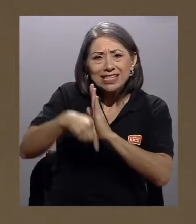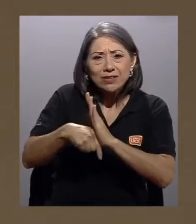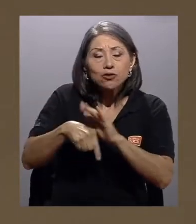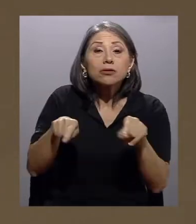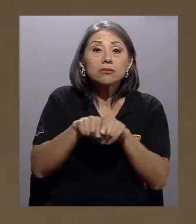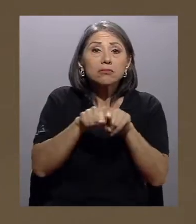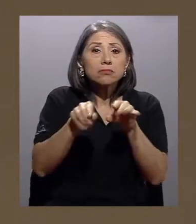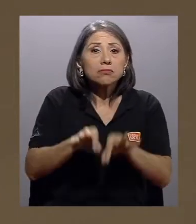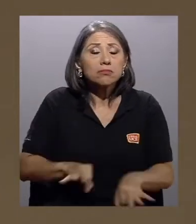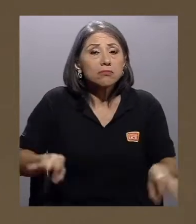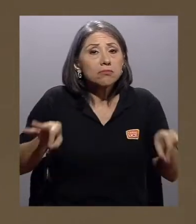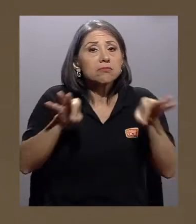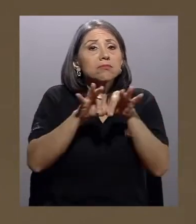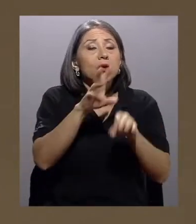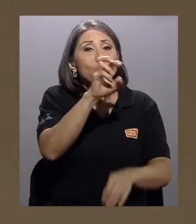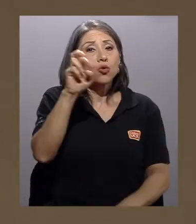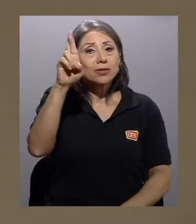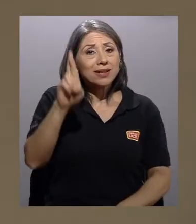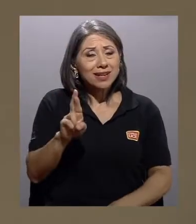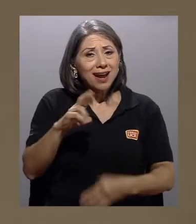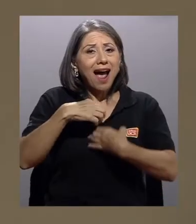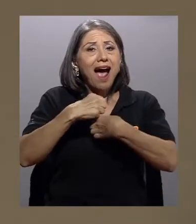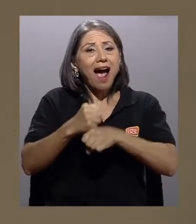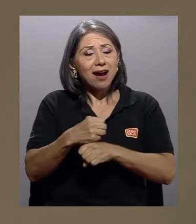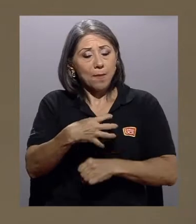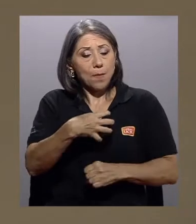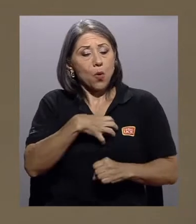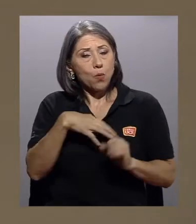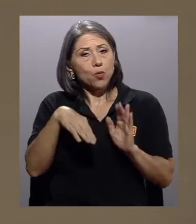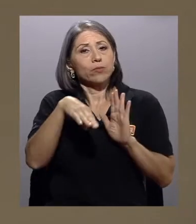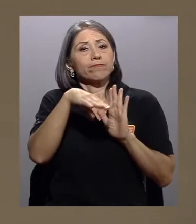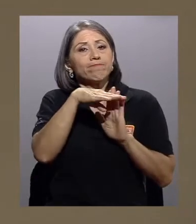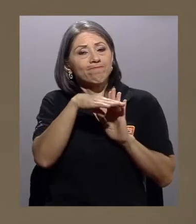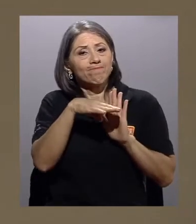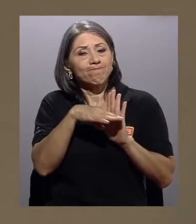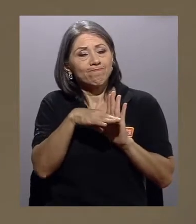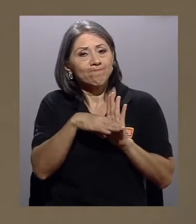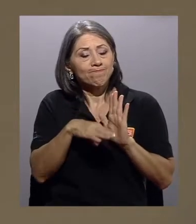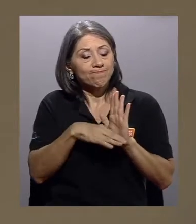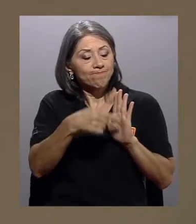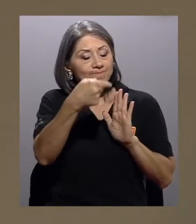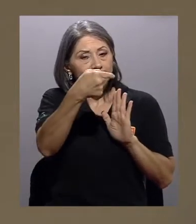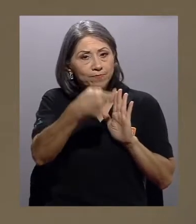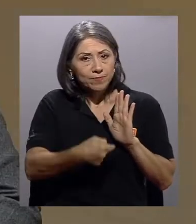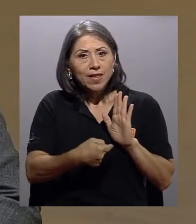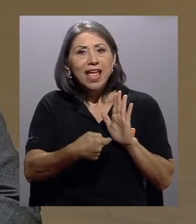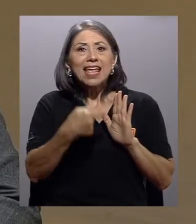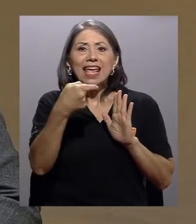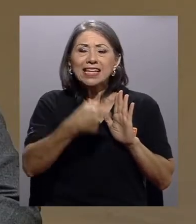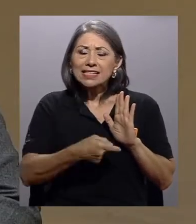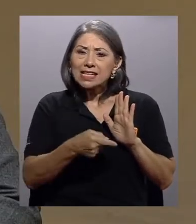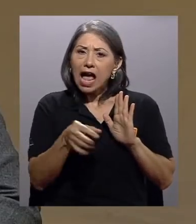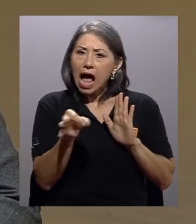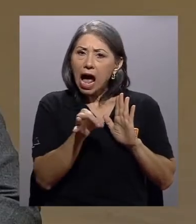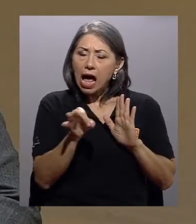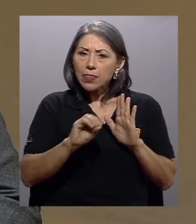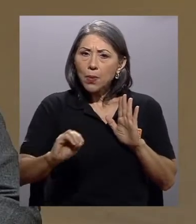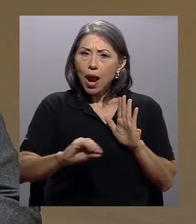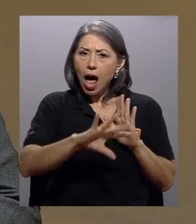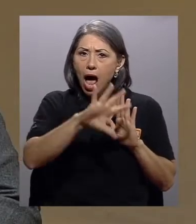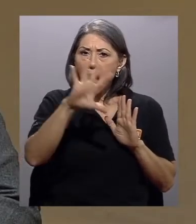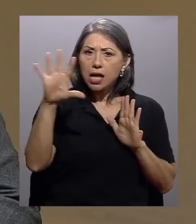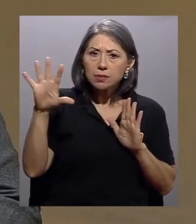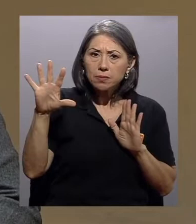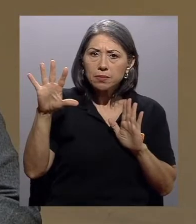que Costa Rica también haga la suya, o sea, haga su propio instrumento, que sea absolutamente